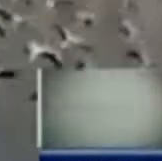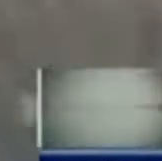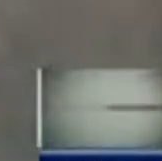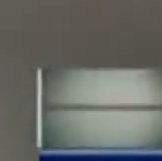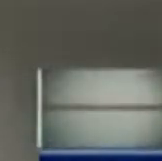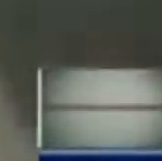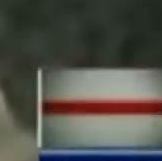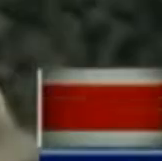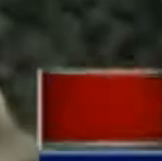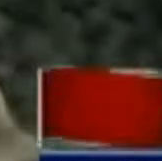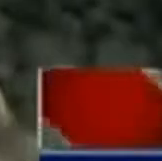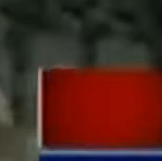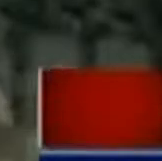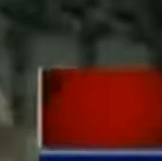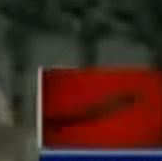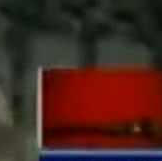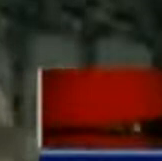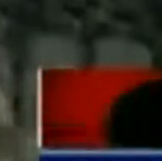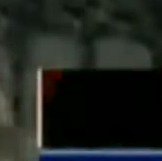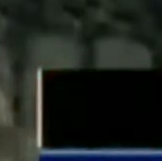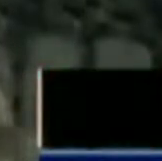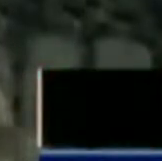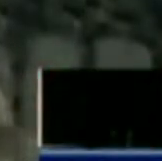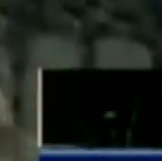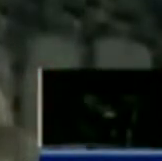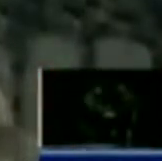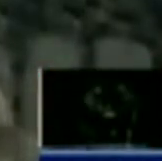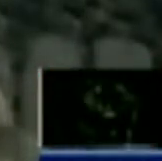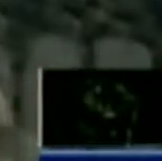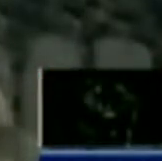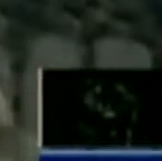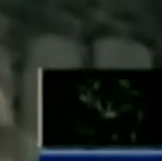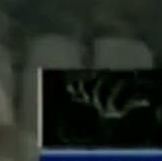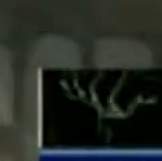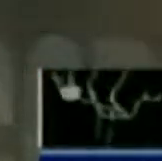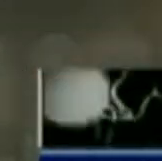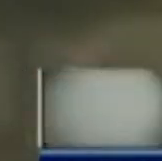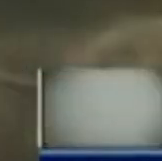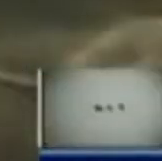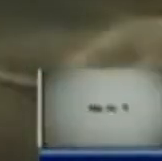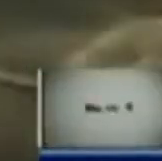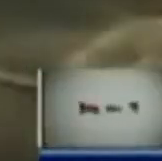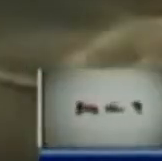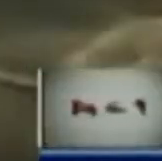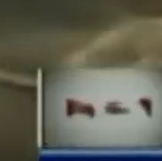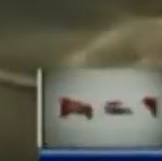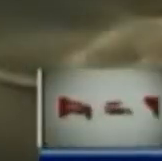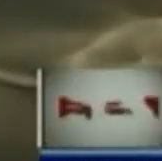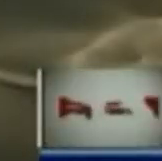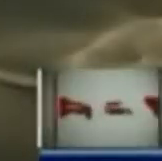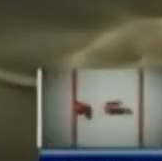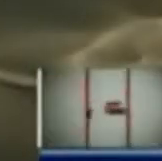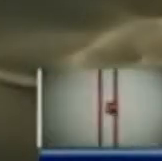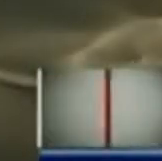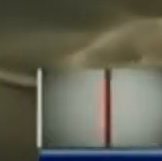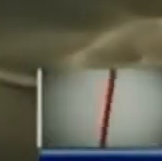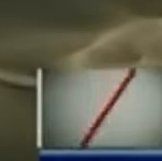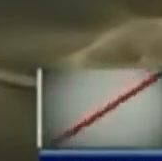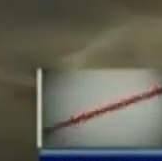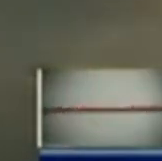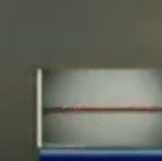oscura le llega su madrugada porque no Habrá lluvia ni tormenta